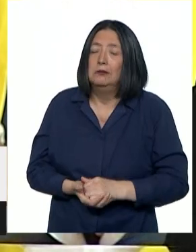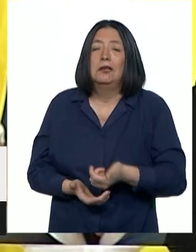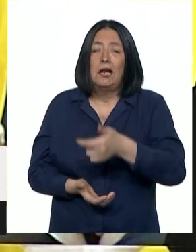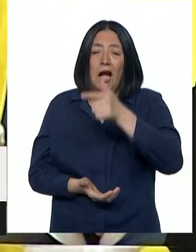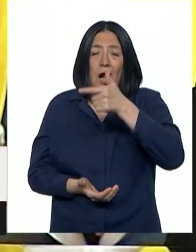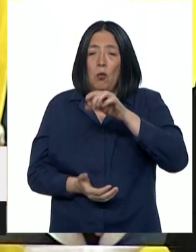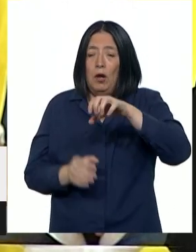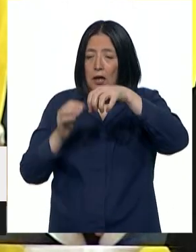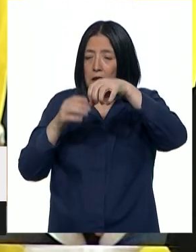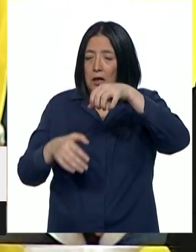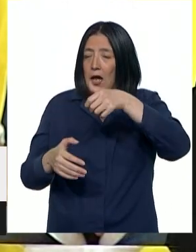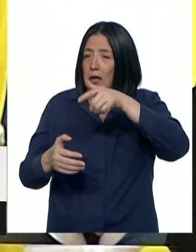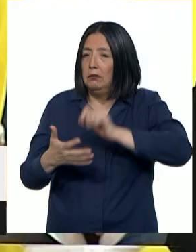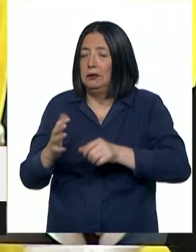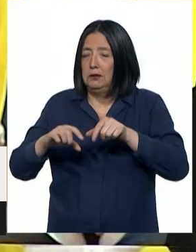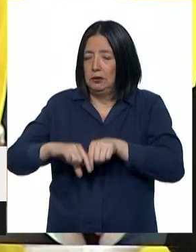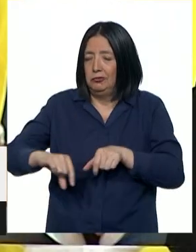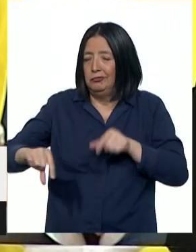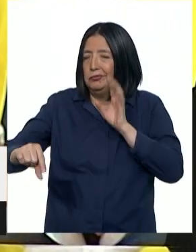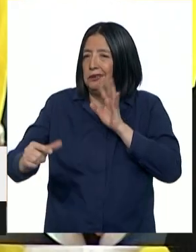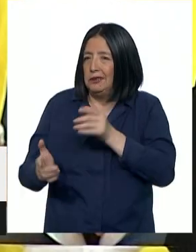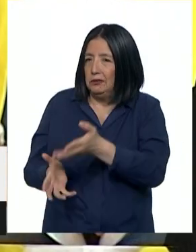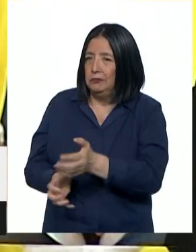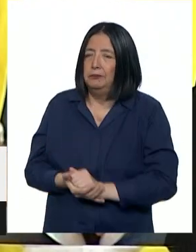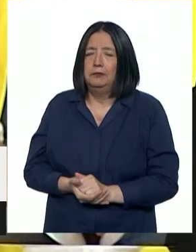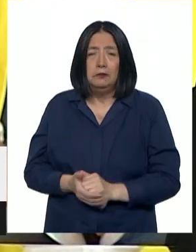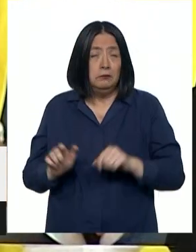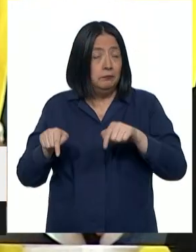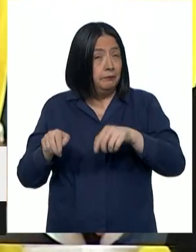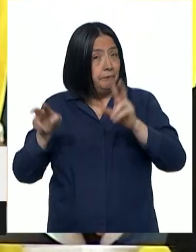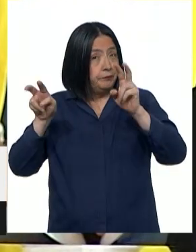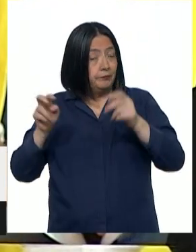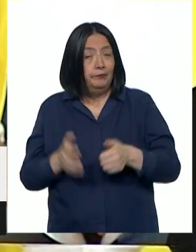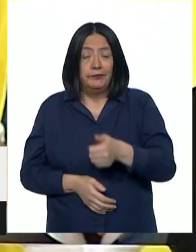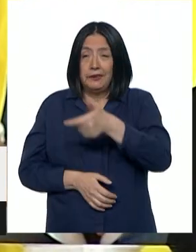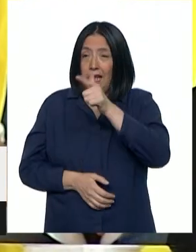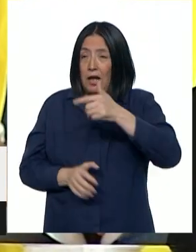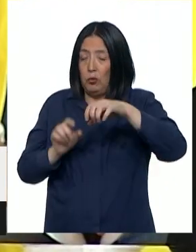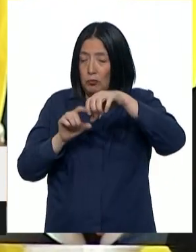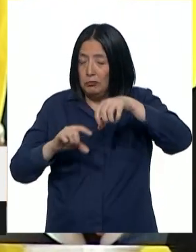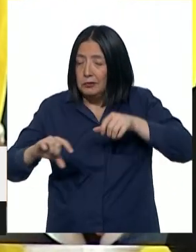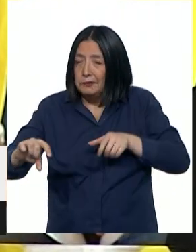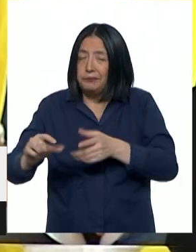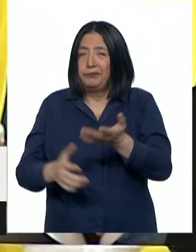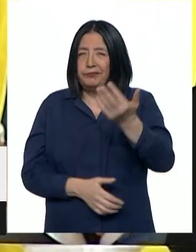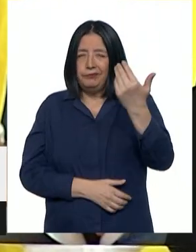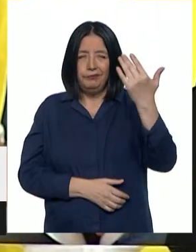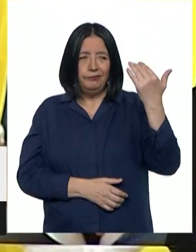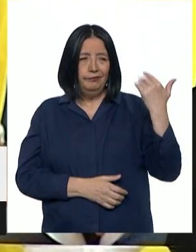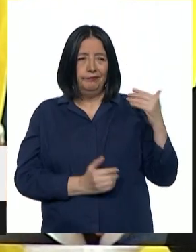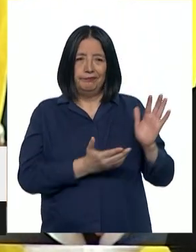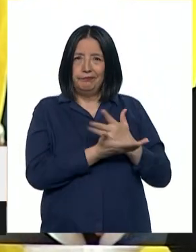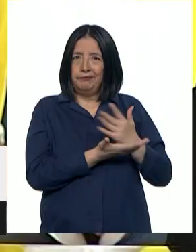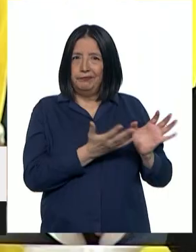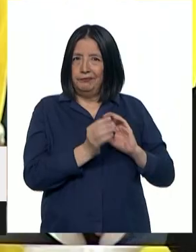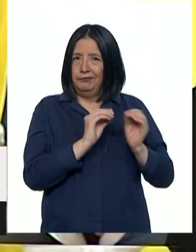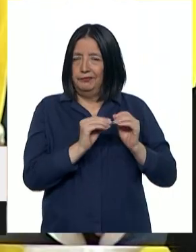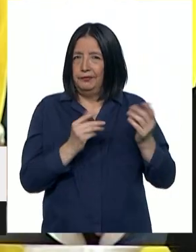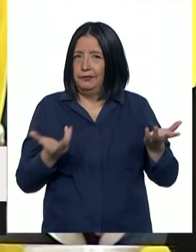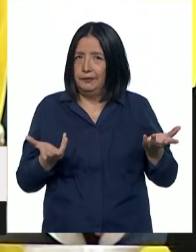agua y de desagüe. Pero así como es el tema de agua y de desagüe que históricamente no se han